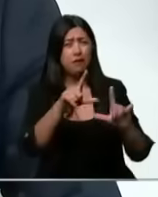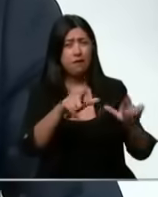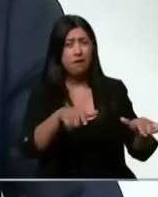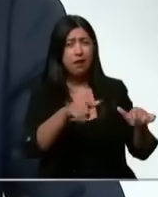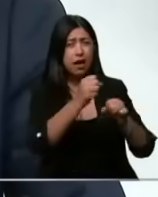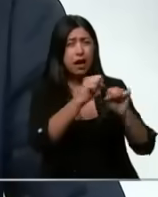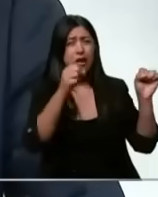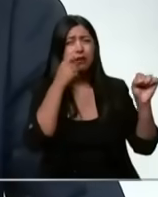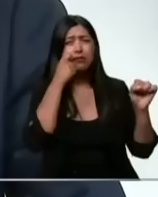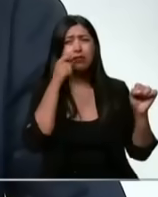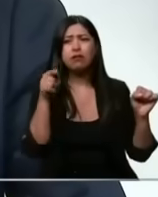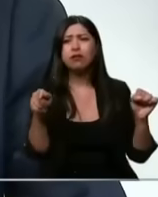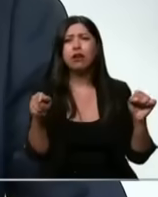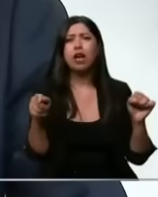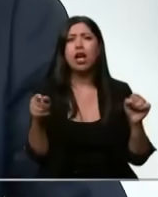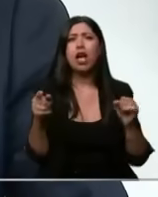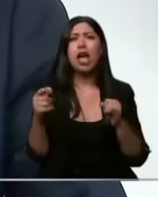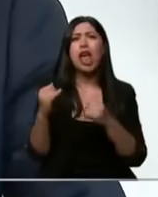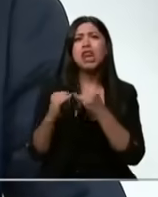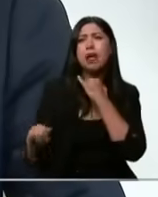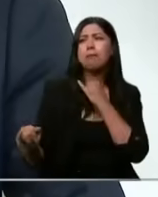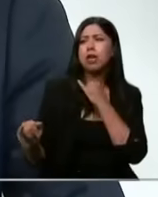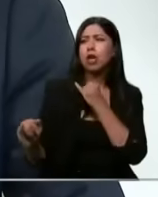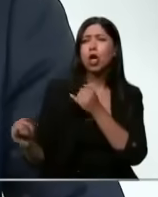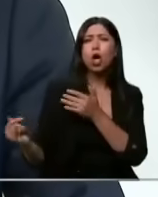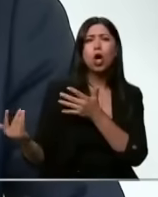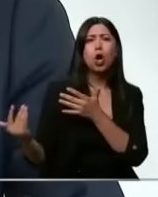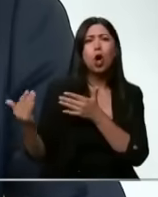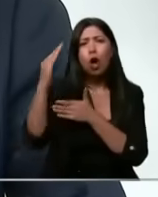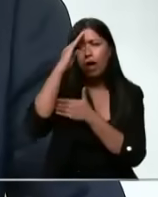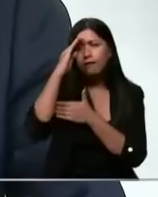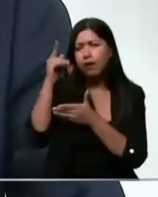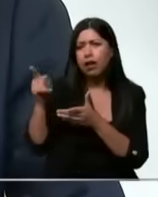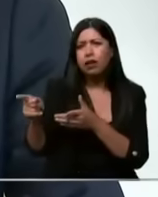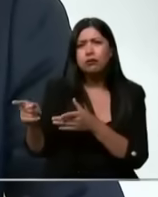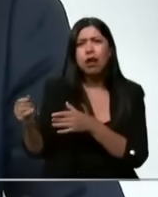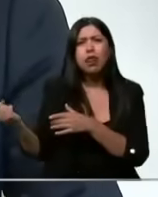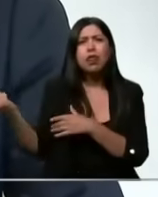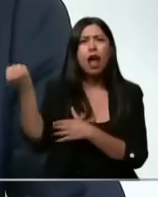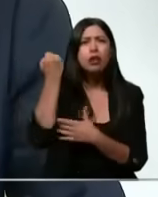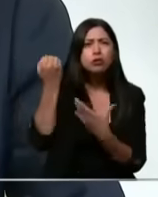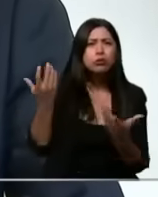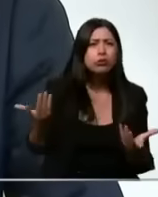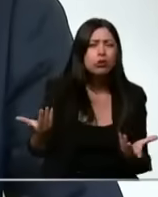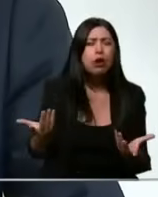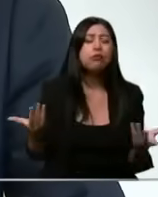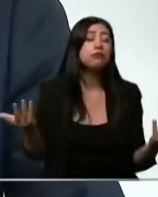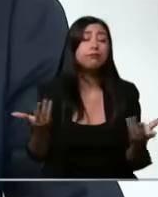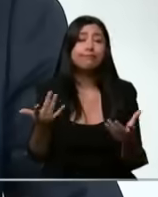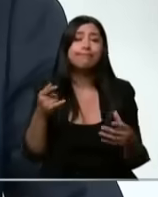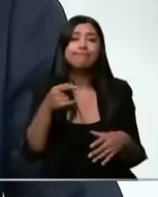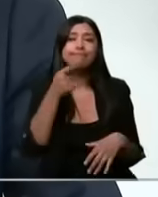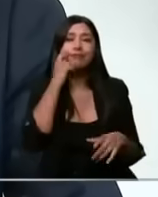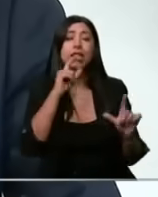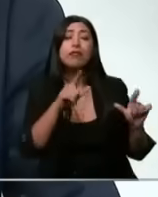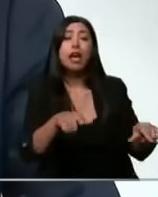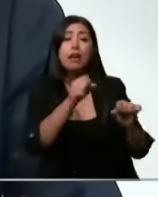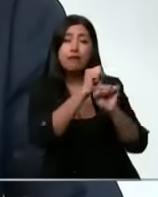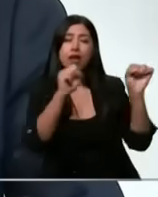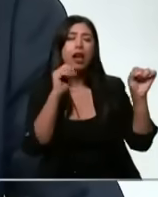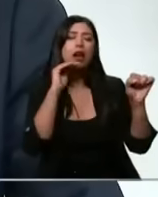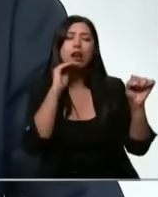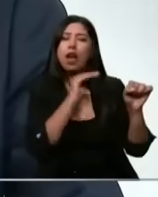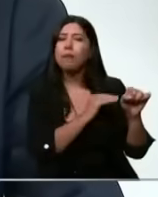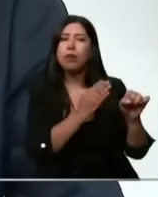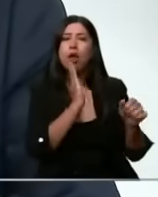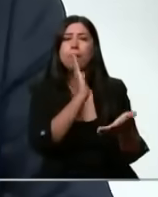es como estar durmiendo con el enemigo, ¿no es cierto? Y explica el por qué la Fiscalía rápidamente ha solicitado estas órdenes y ha